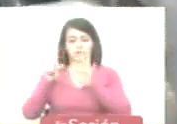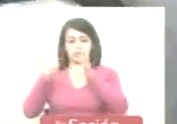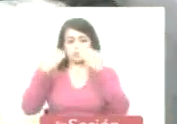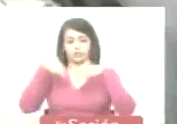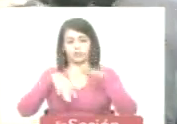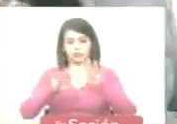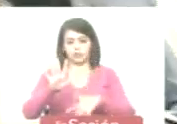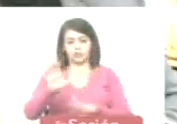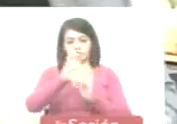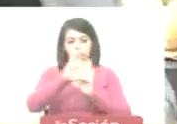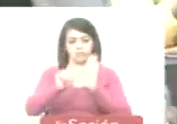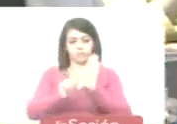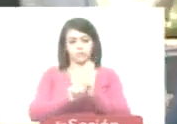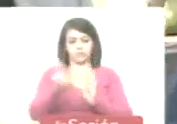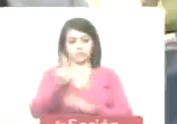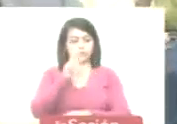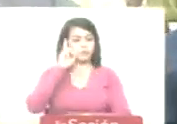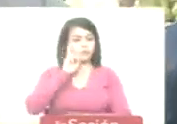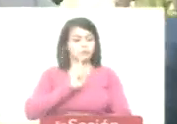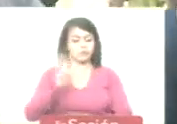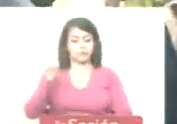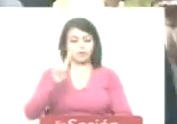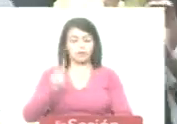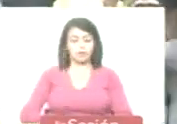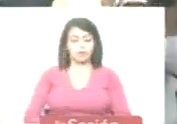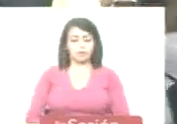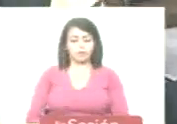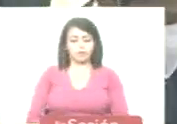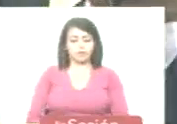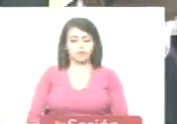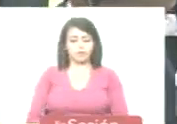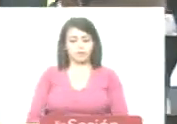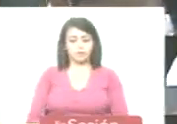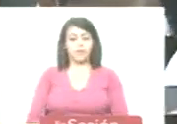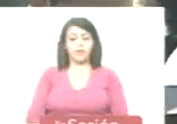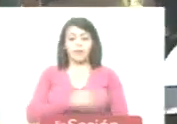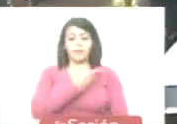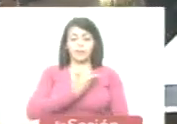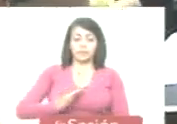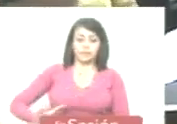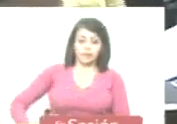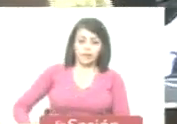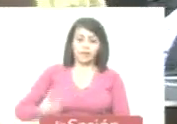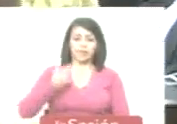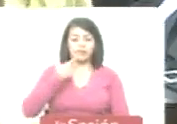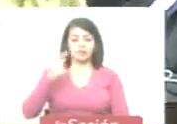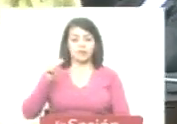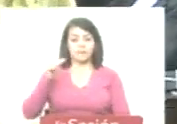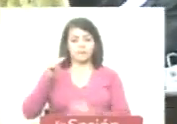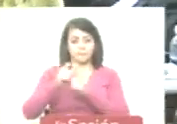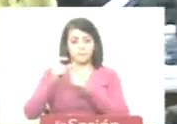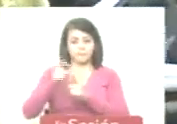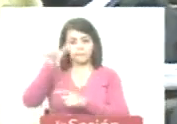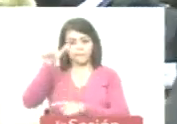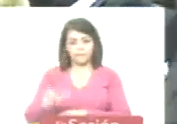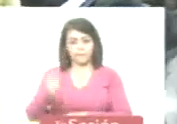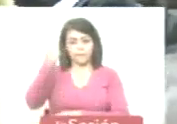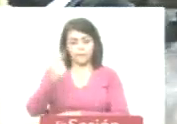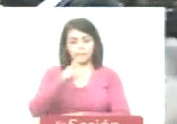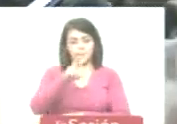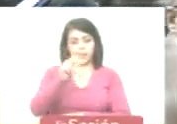numeral 15 de la Constitución de la República Bolivariana de Venezuela. El presidente dio el derecho de palabra a la diputada